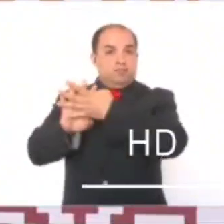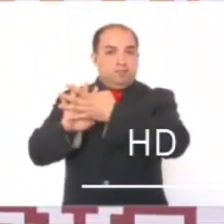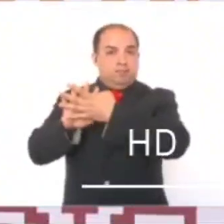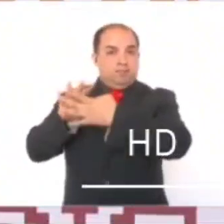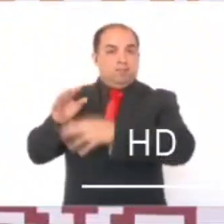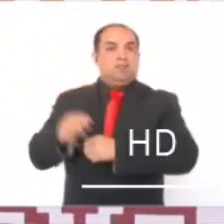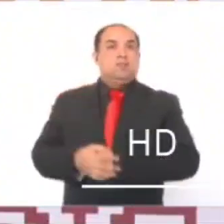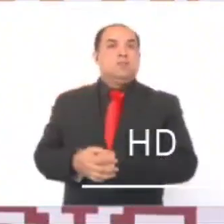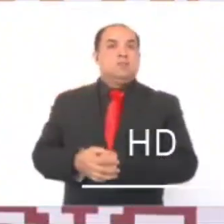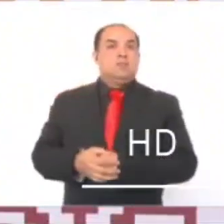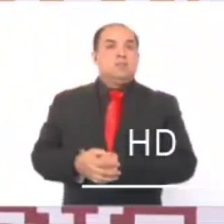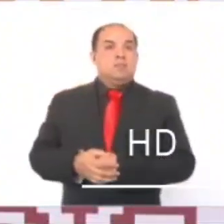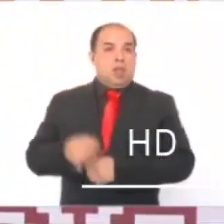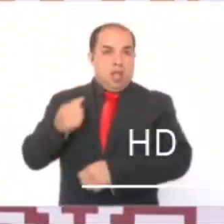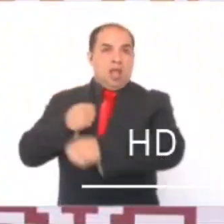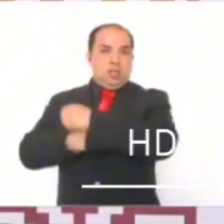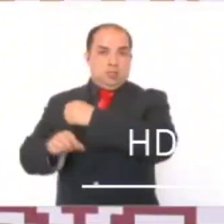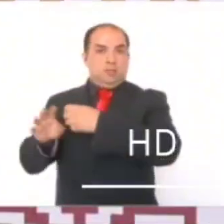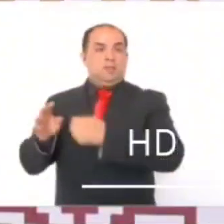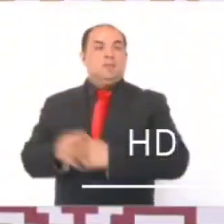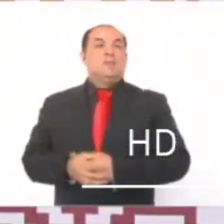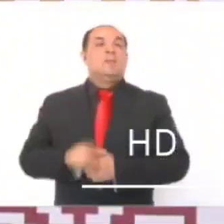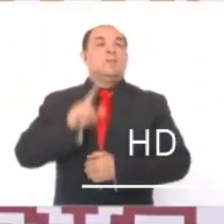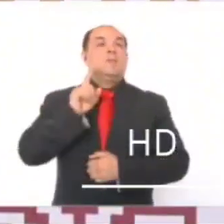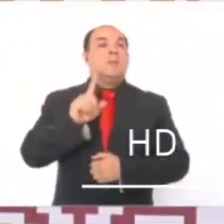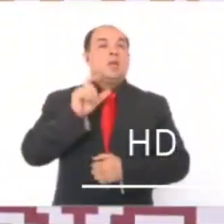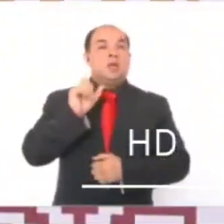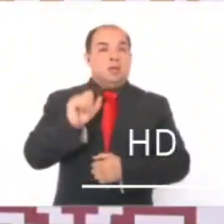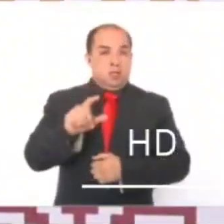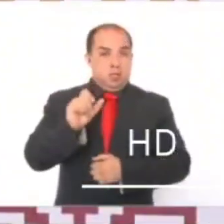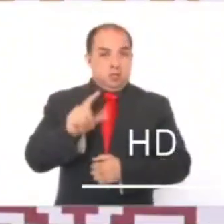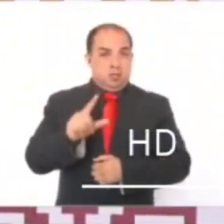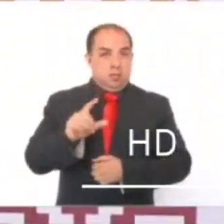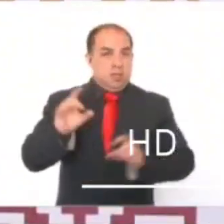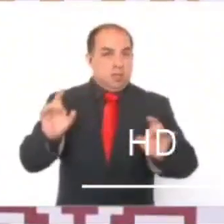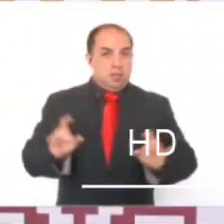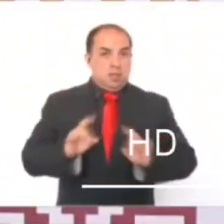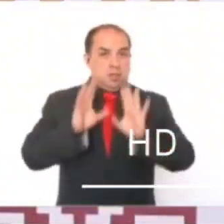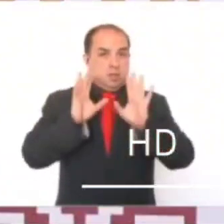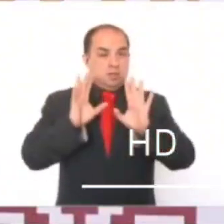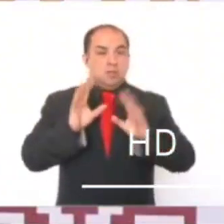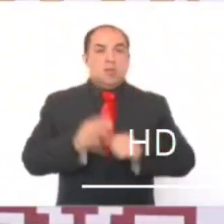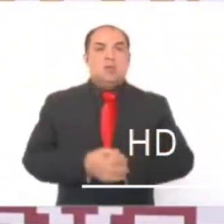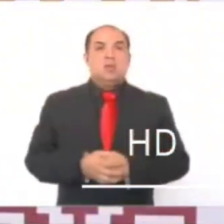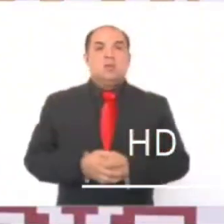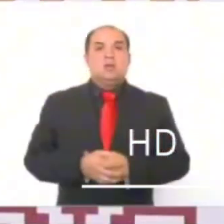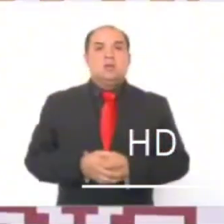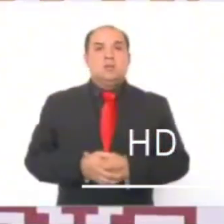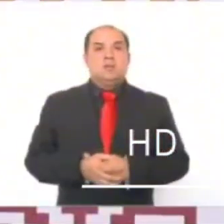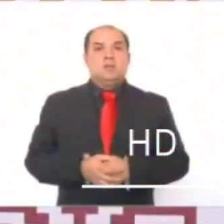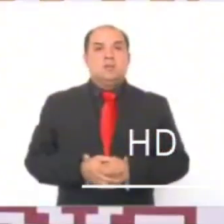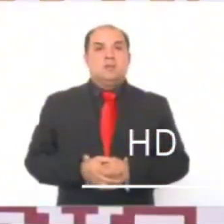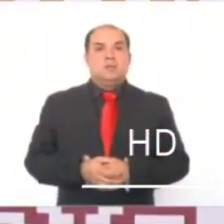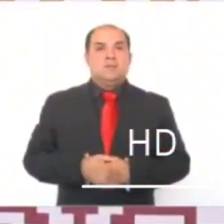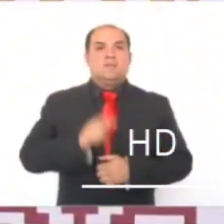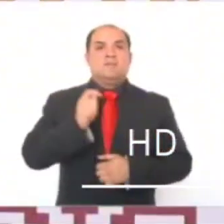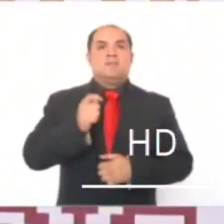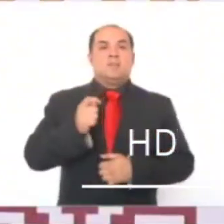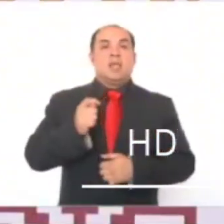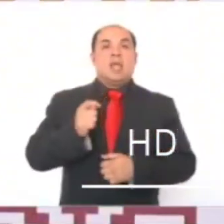prisión. Pero además, en los casos en los que se equipare a